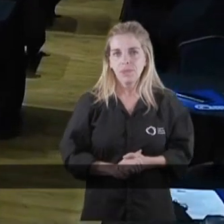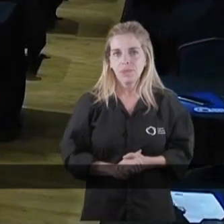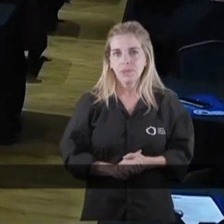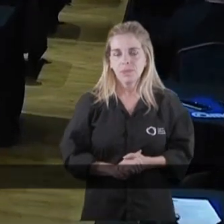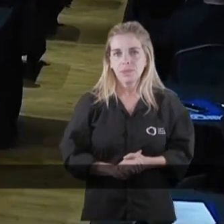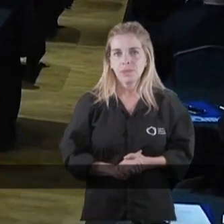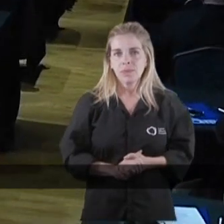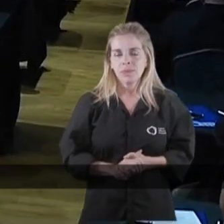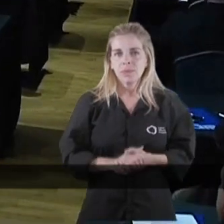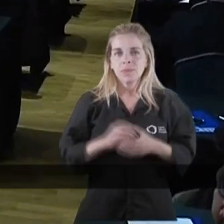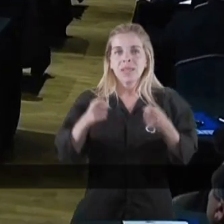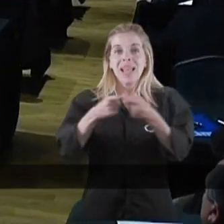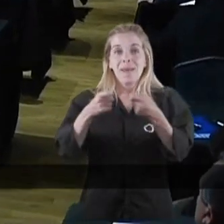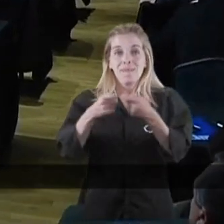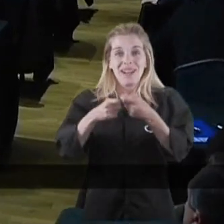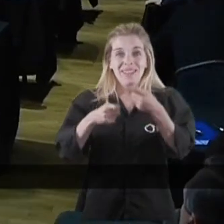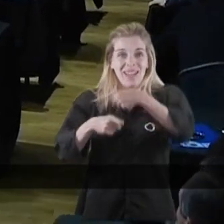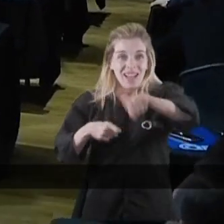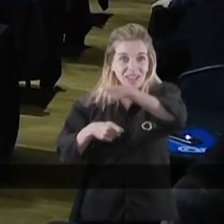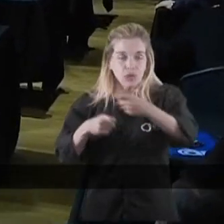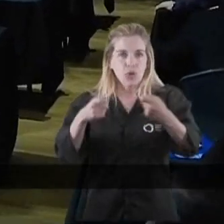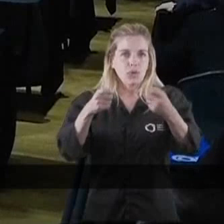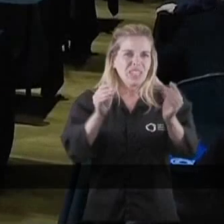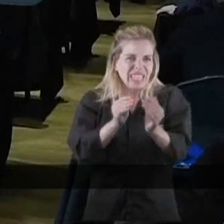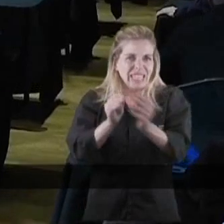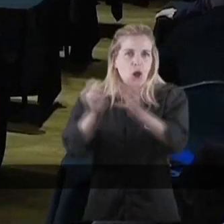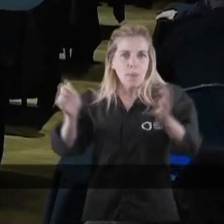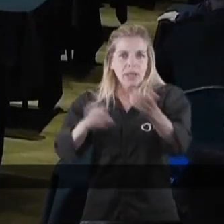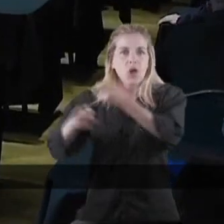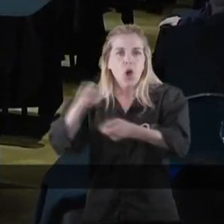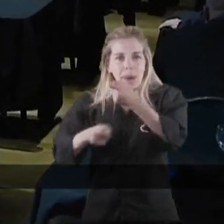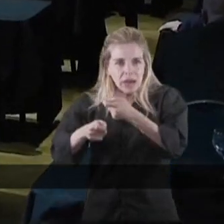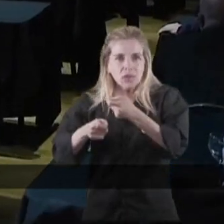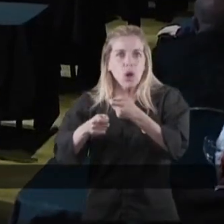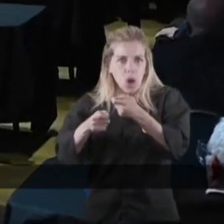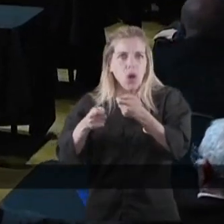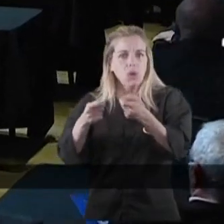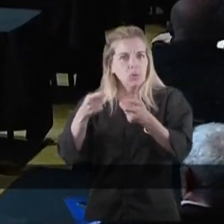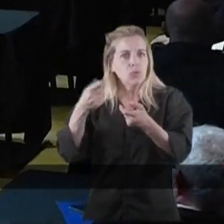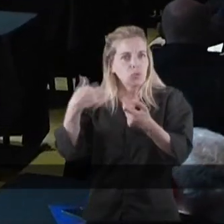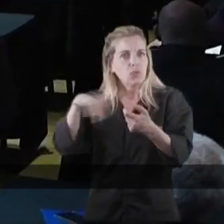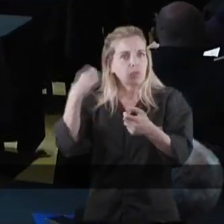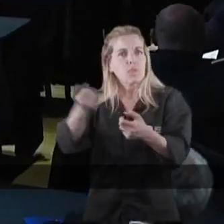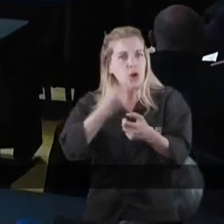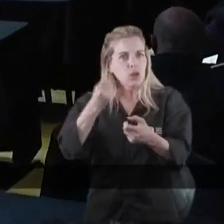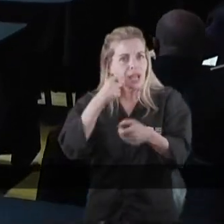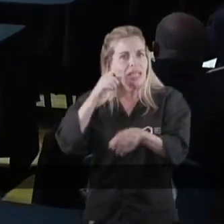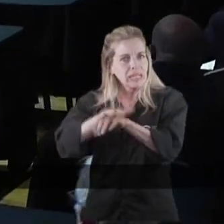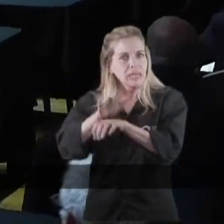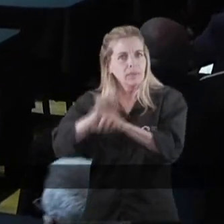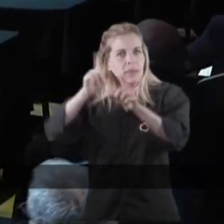Y la pequeña y mediana empresa y el comercio tienen mucho que ver en todo esto. Y tiene mucho para decir, y tiene mucho para hacer.